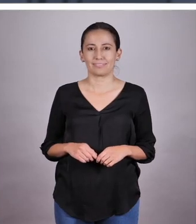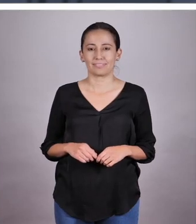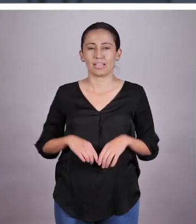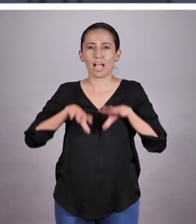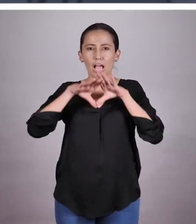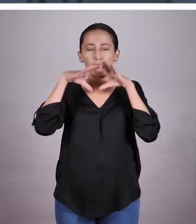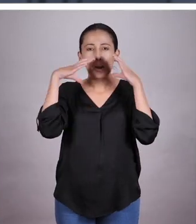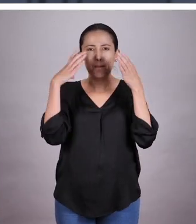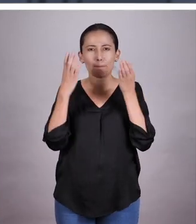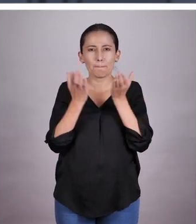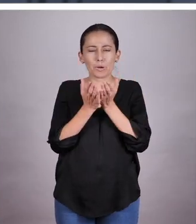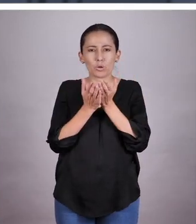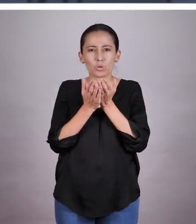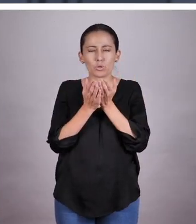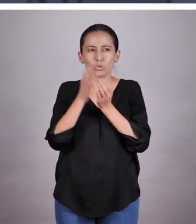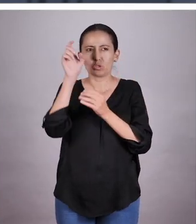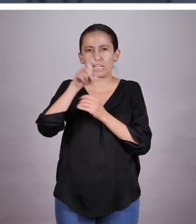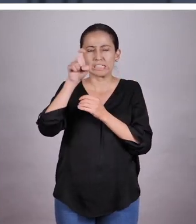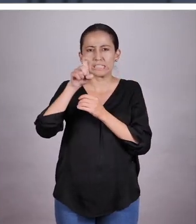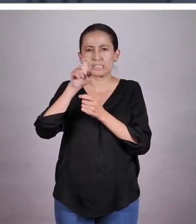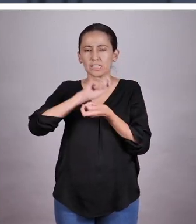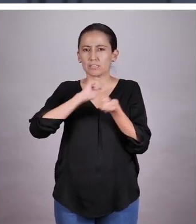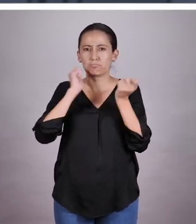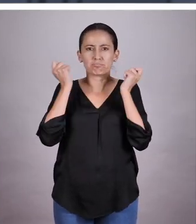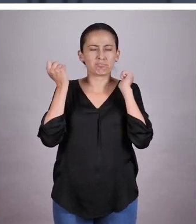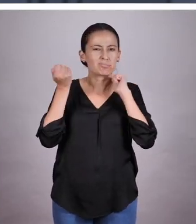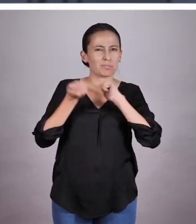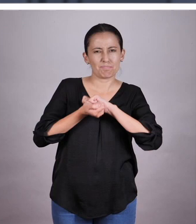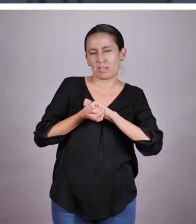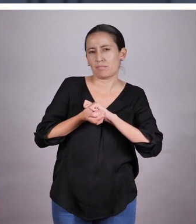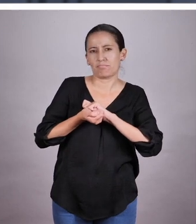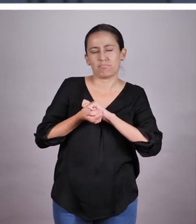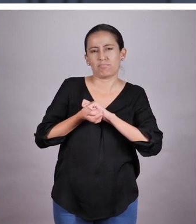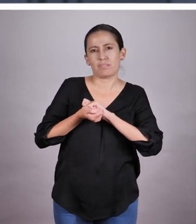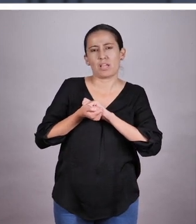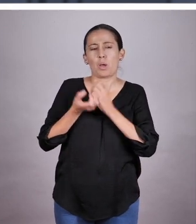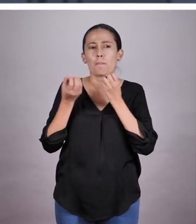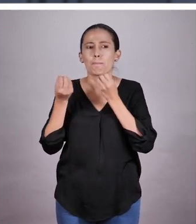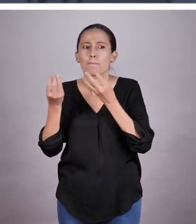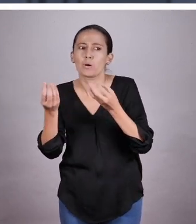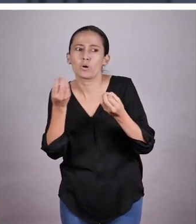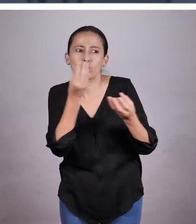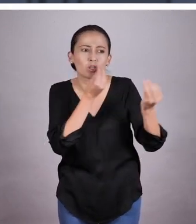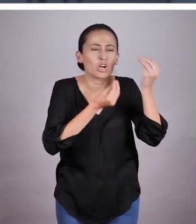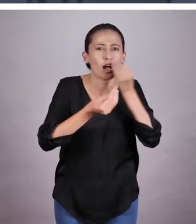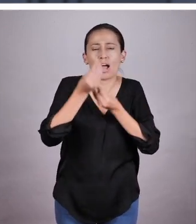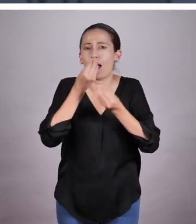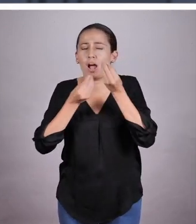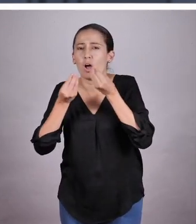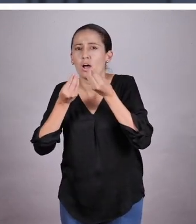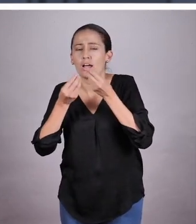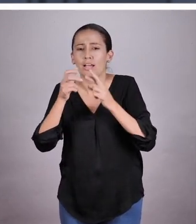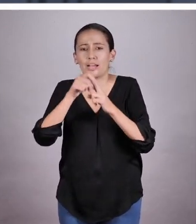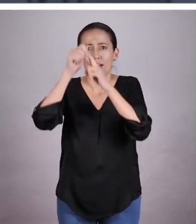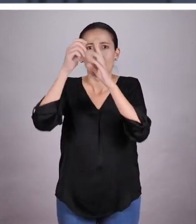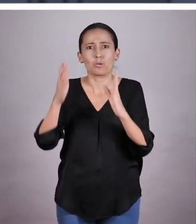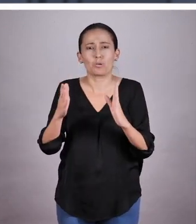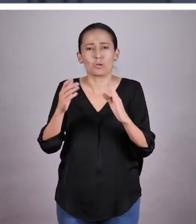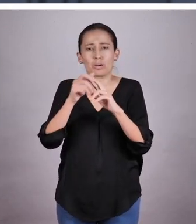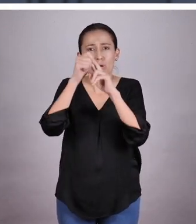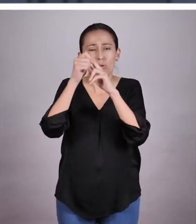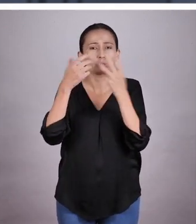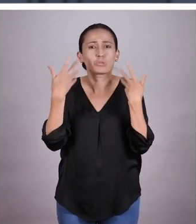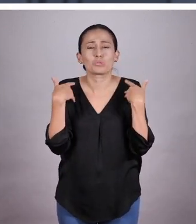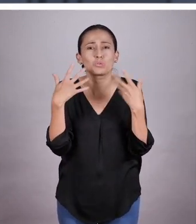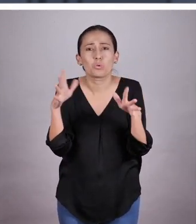El mundo necesita corrección. Tenemos muchas bocas que alimentar y muy pocos recursos.